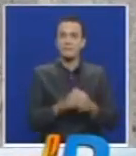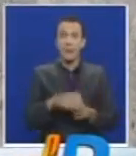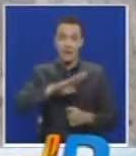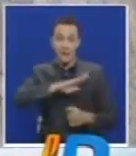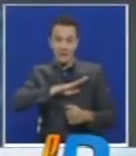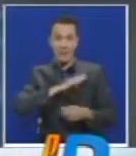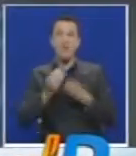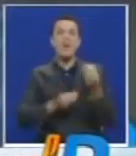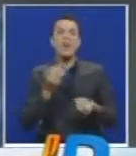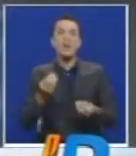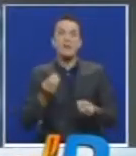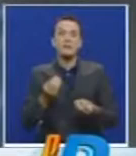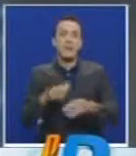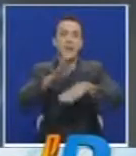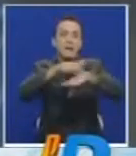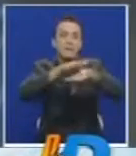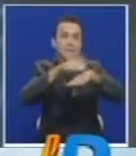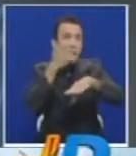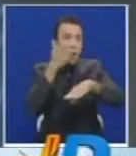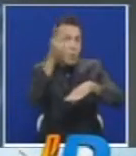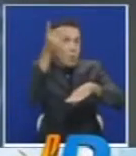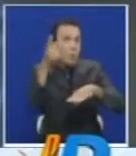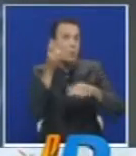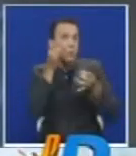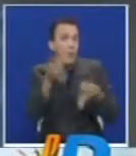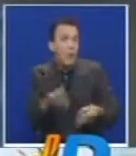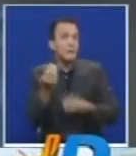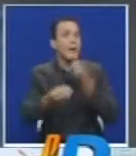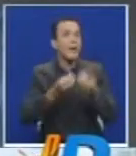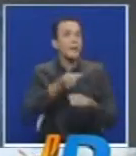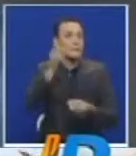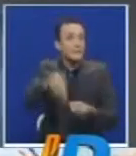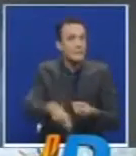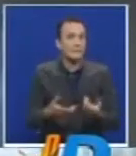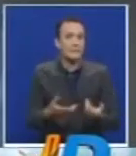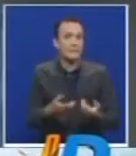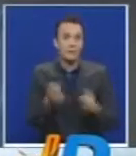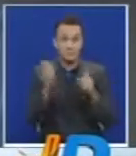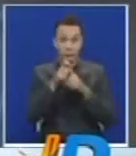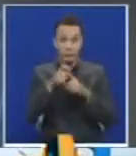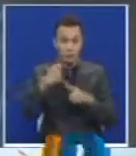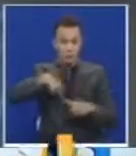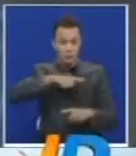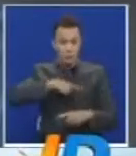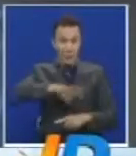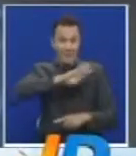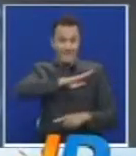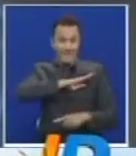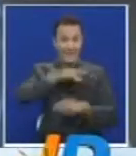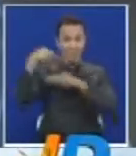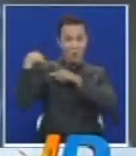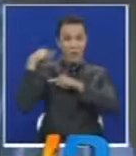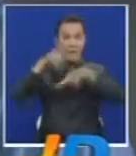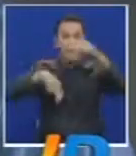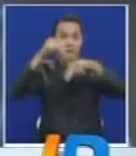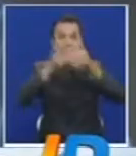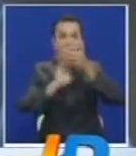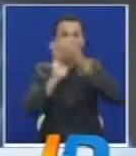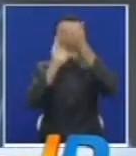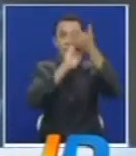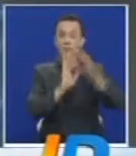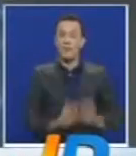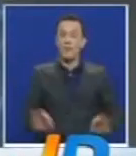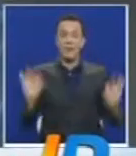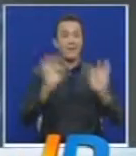es prevenir, anunciar qué riesgos hay y qué medidas hay que tomar, pero no es una obligación de la alcaldía entrar a